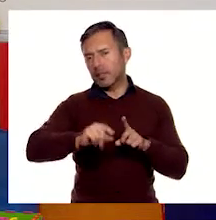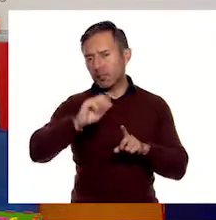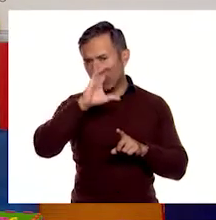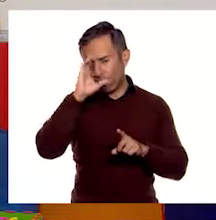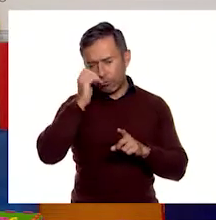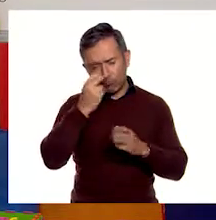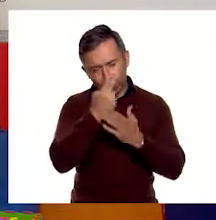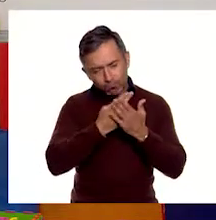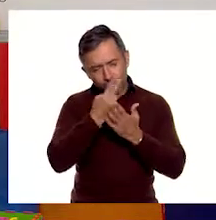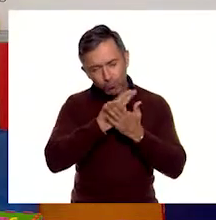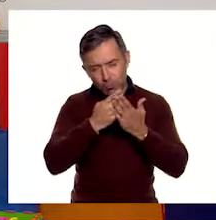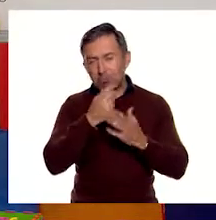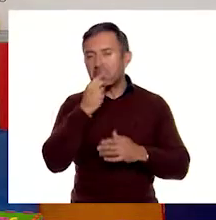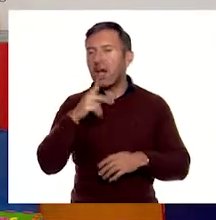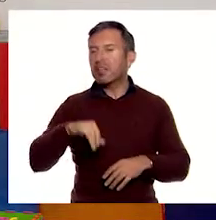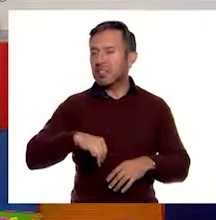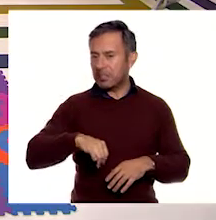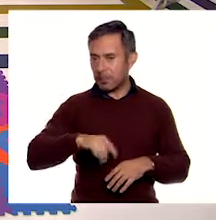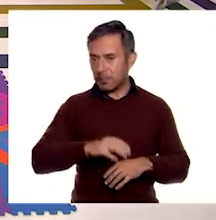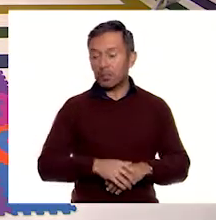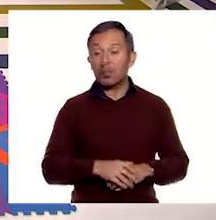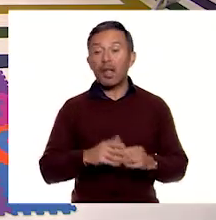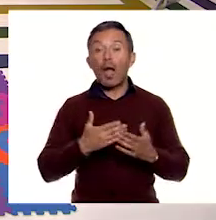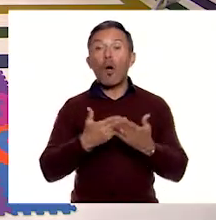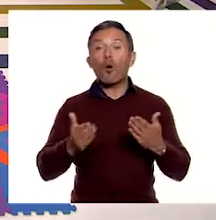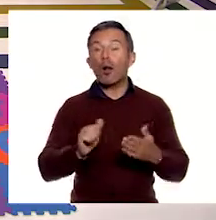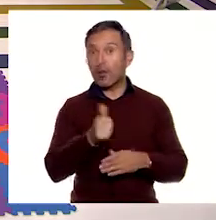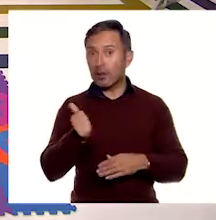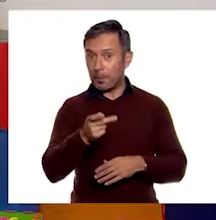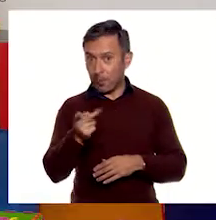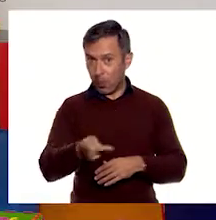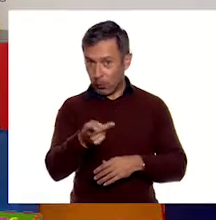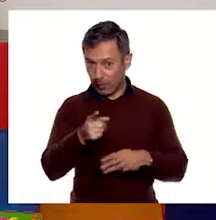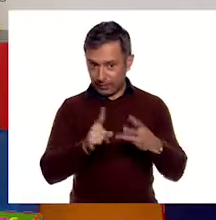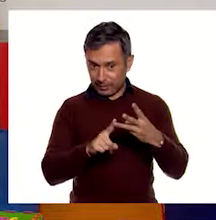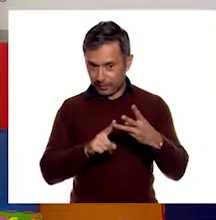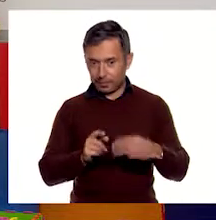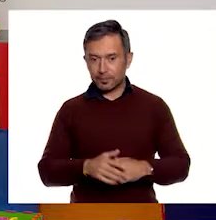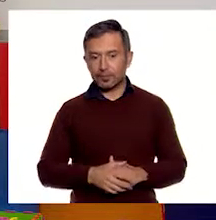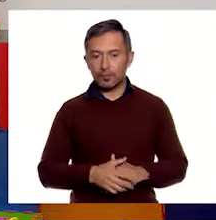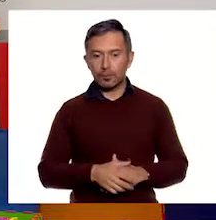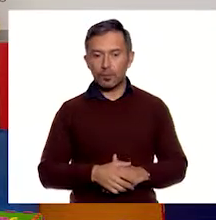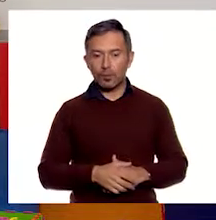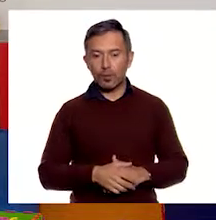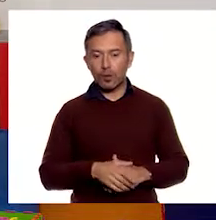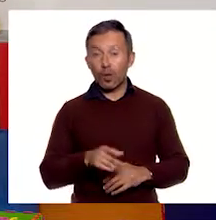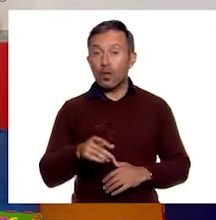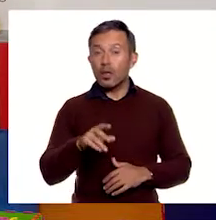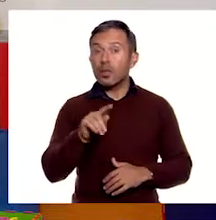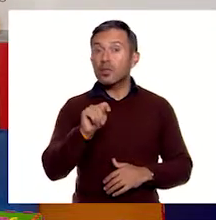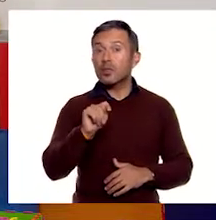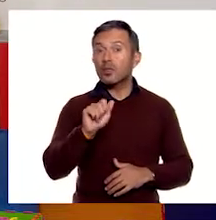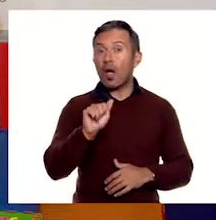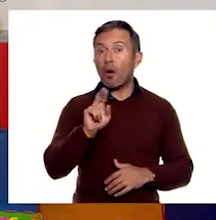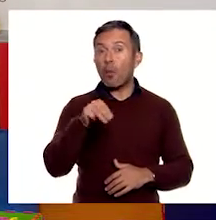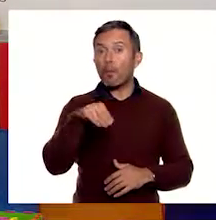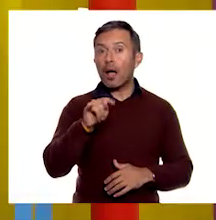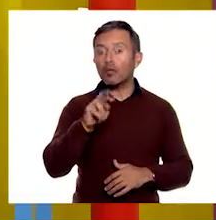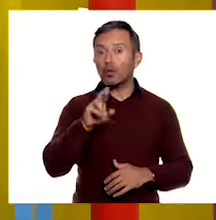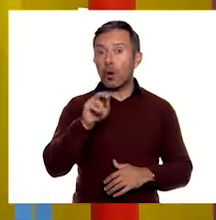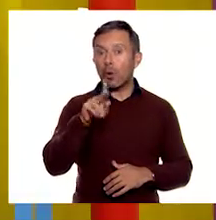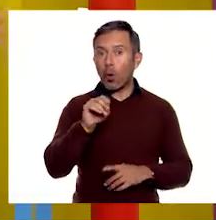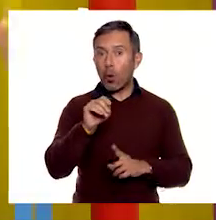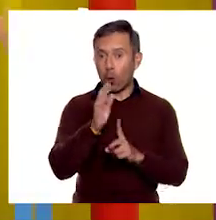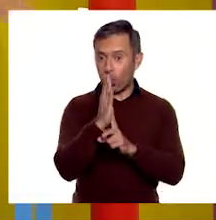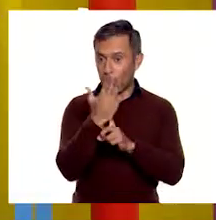muy, muy interesantes en las clases. Y pregunta número tres, ¿lograste crear el taumátropo? Sí,